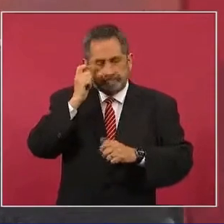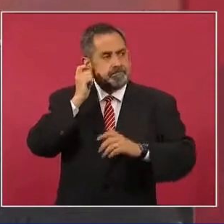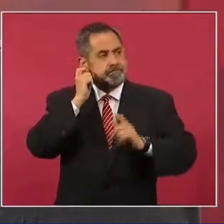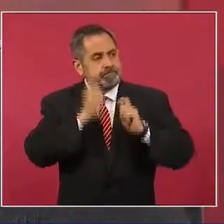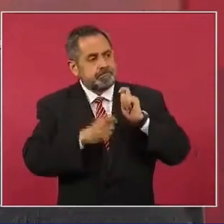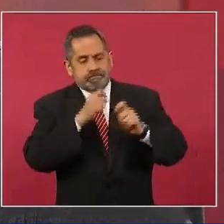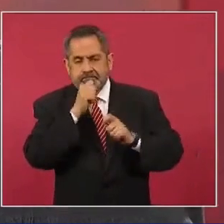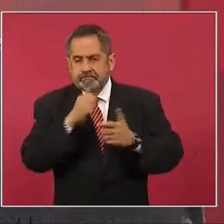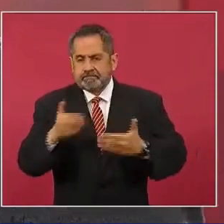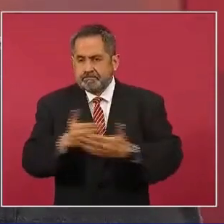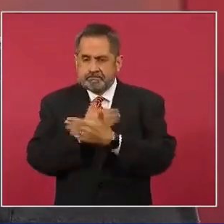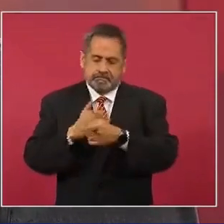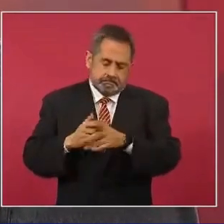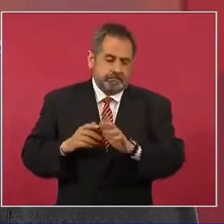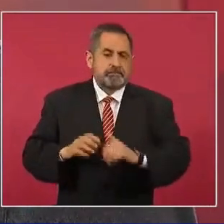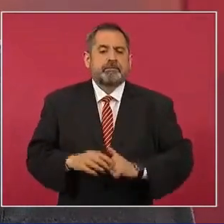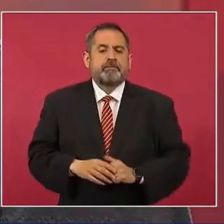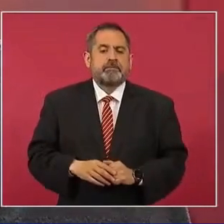había nacido